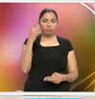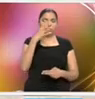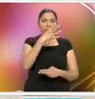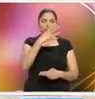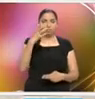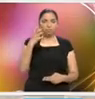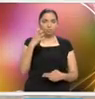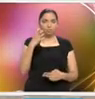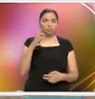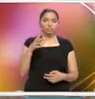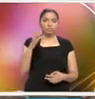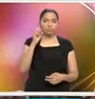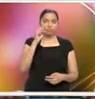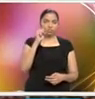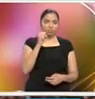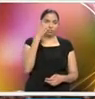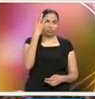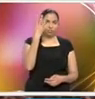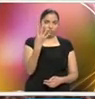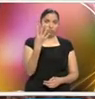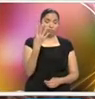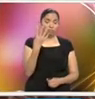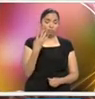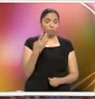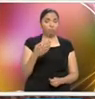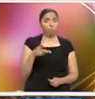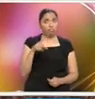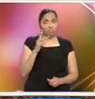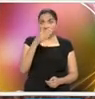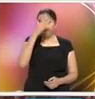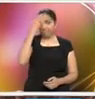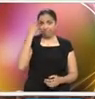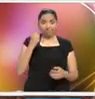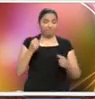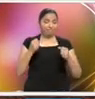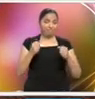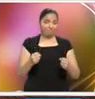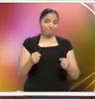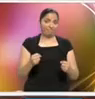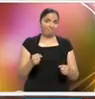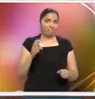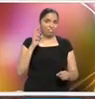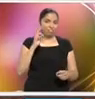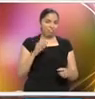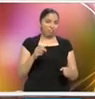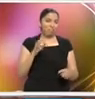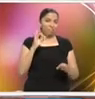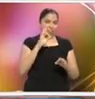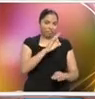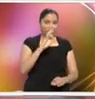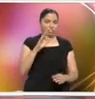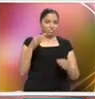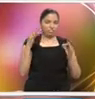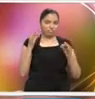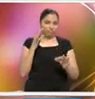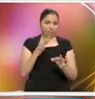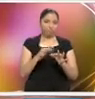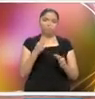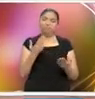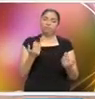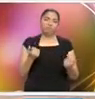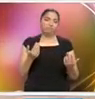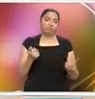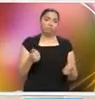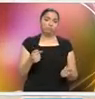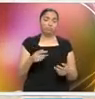1564, o eso se cree, porque además esa es otra cosa, pues no es que hubiera así registro civil donde tú puedes ir a consultar. Hay momentos de la vida de